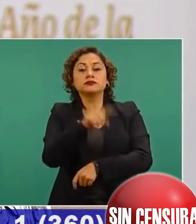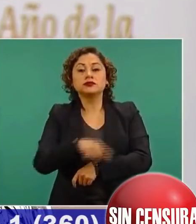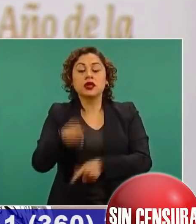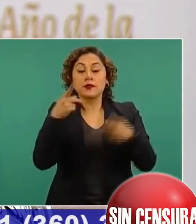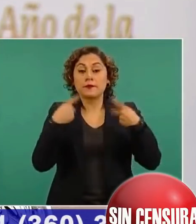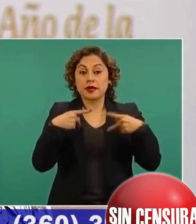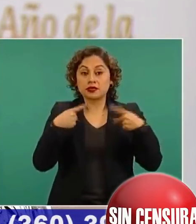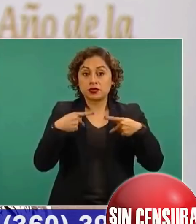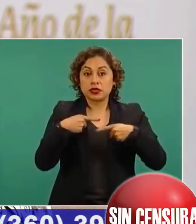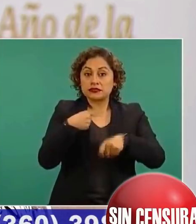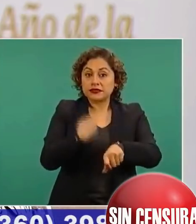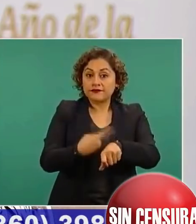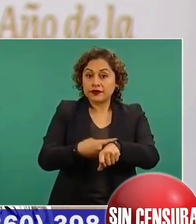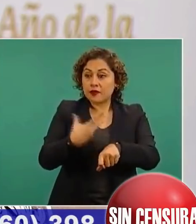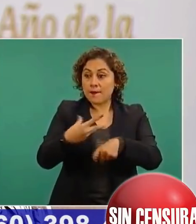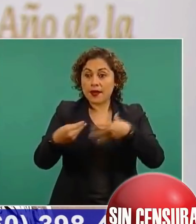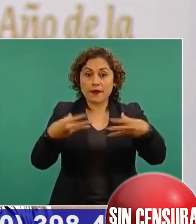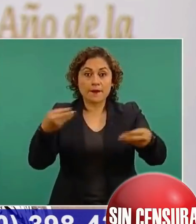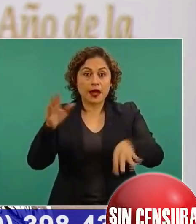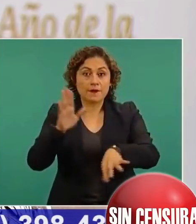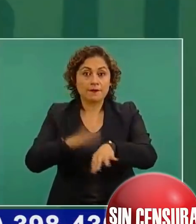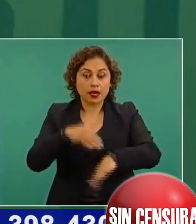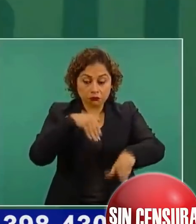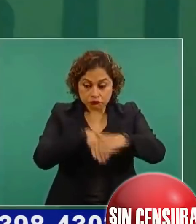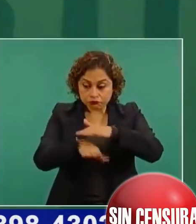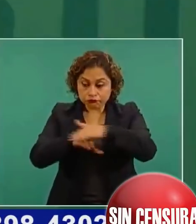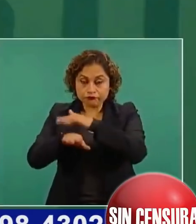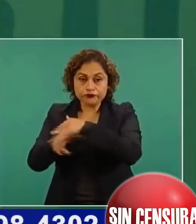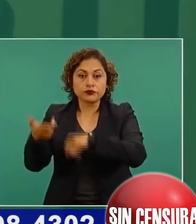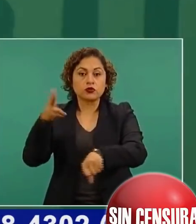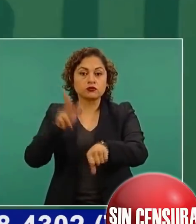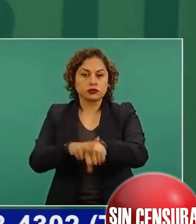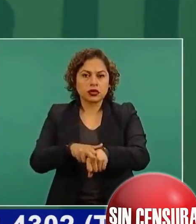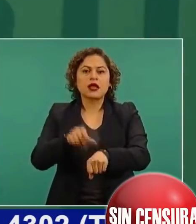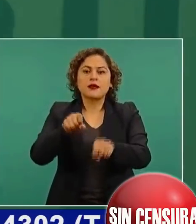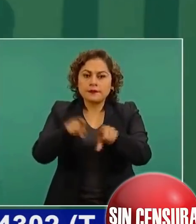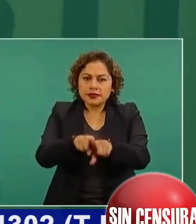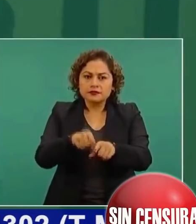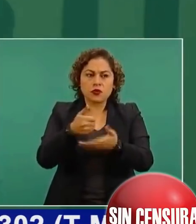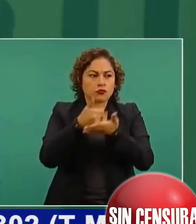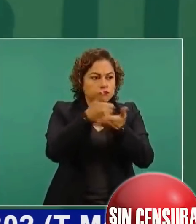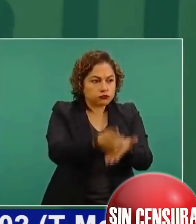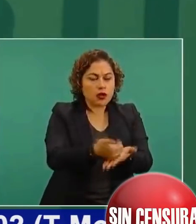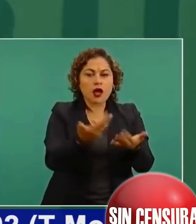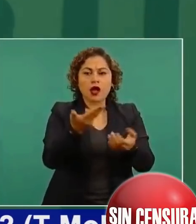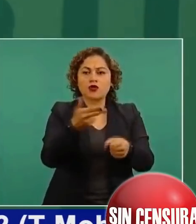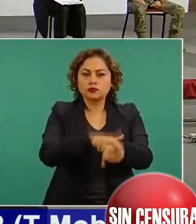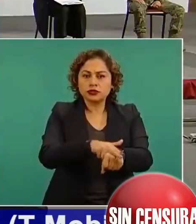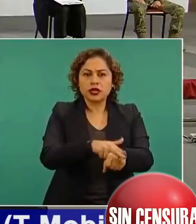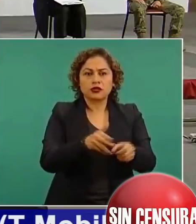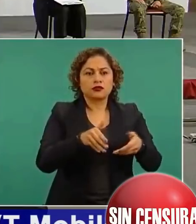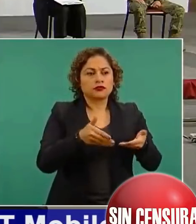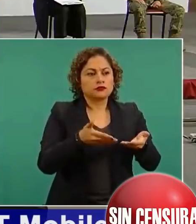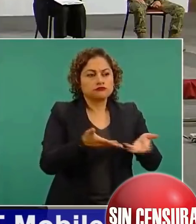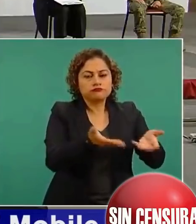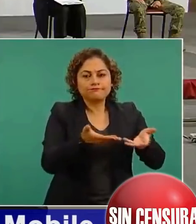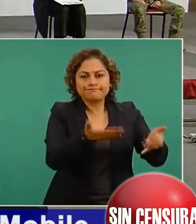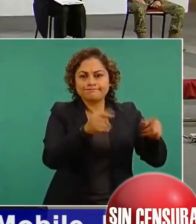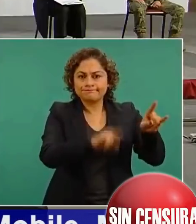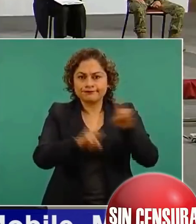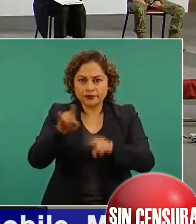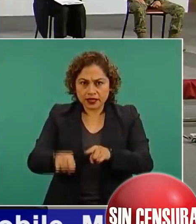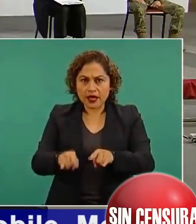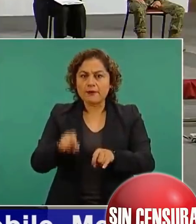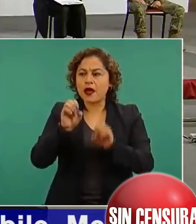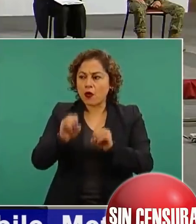van abriendo y habilitando camas hospitalarias, tanto generales como camas con ventilador. Aquí tenemos